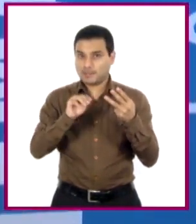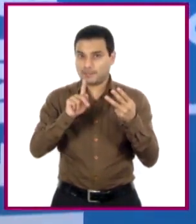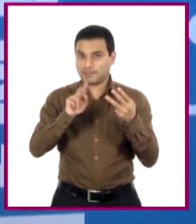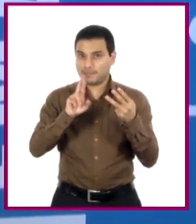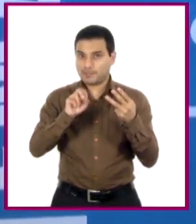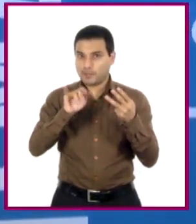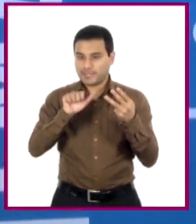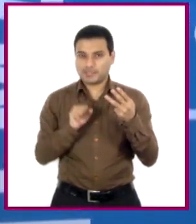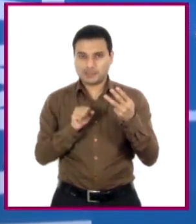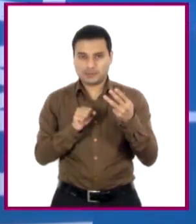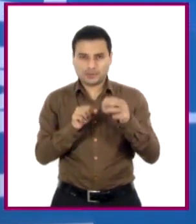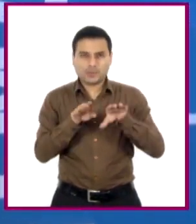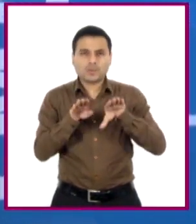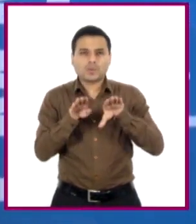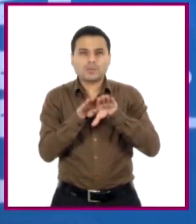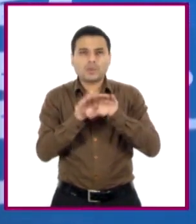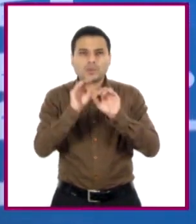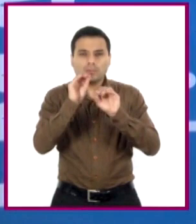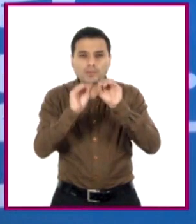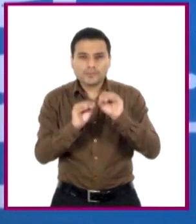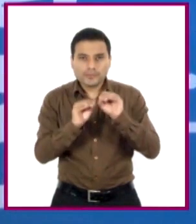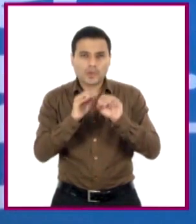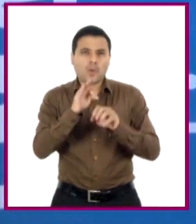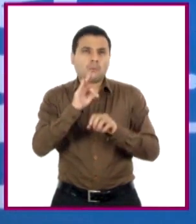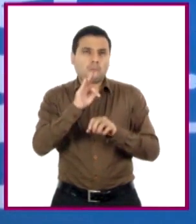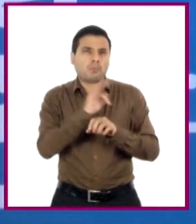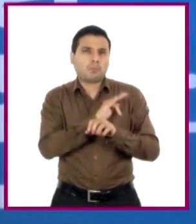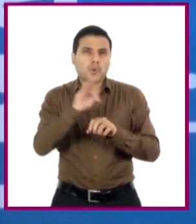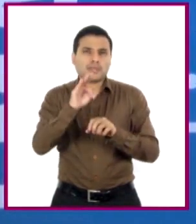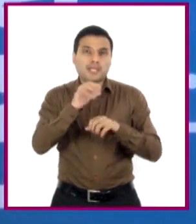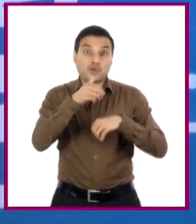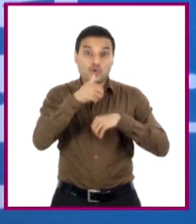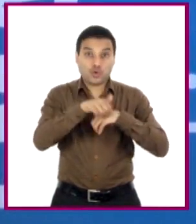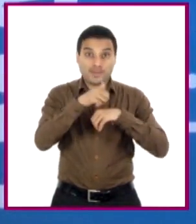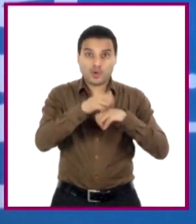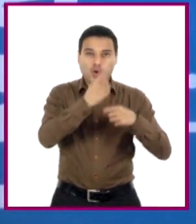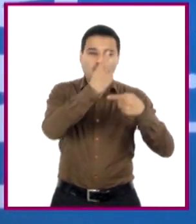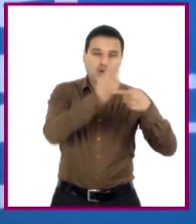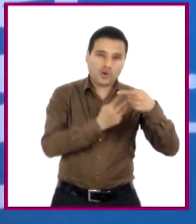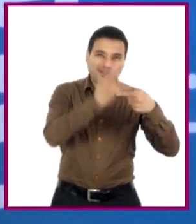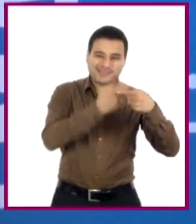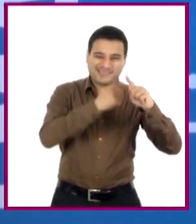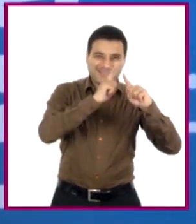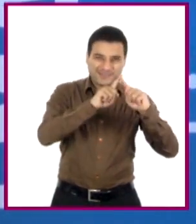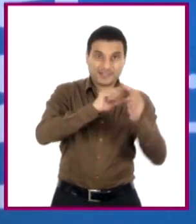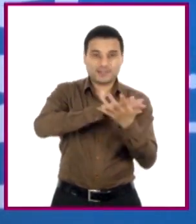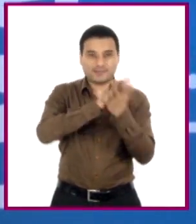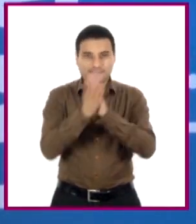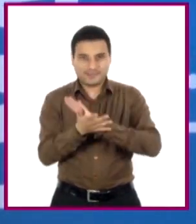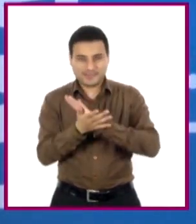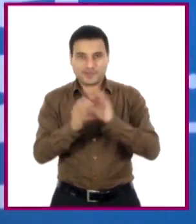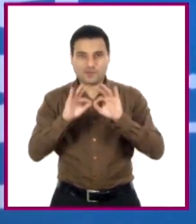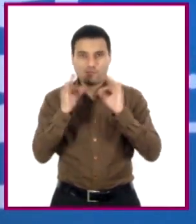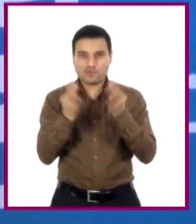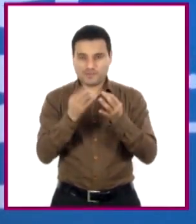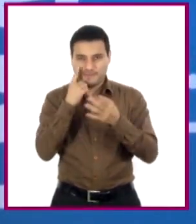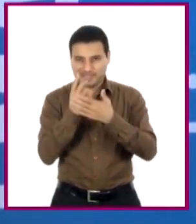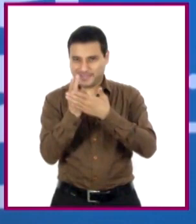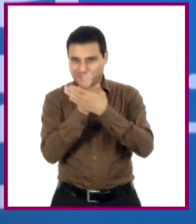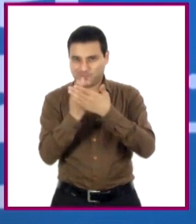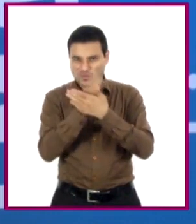valor puede ser representado utilizando figuras. Veamos qué sucede con la ubicación de las mismas en la recta